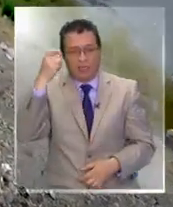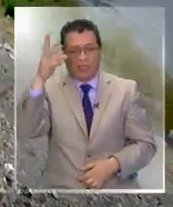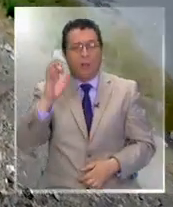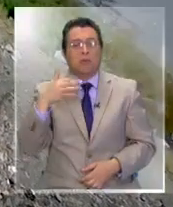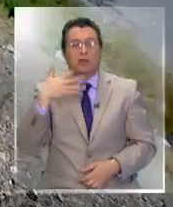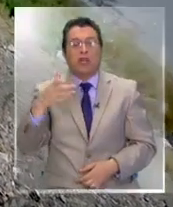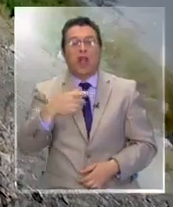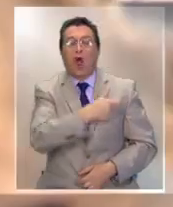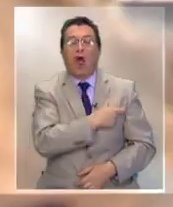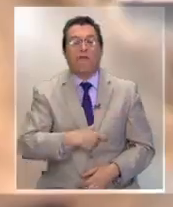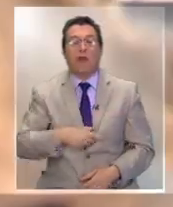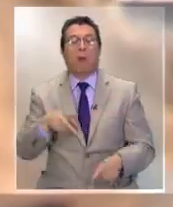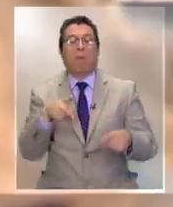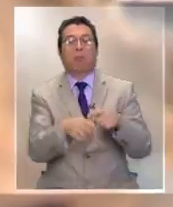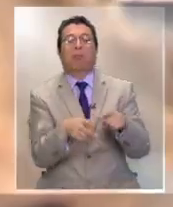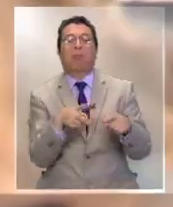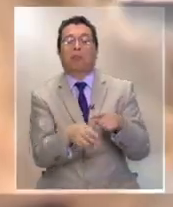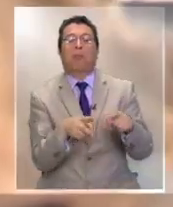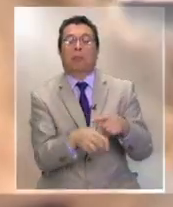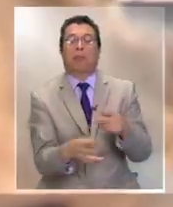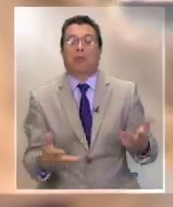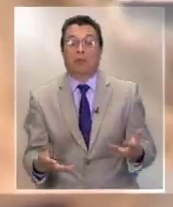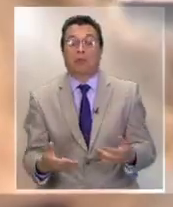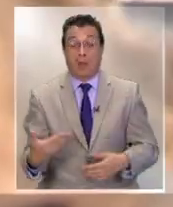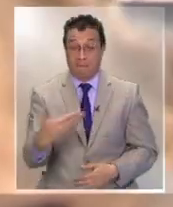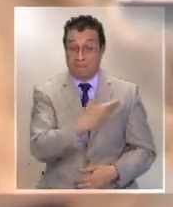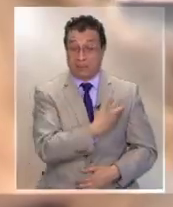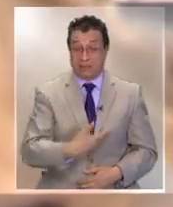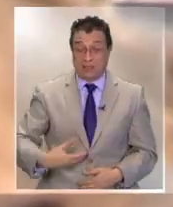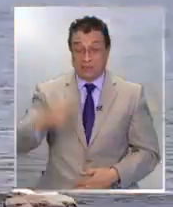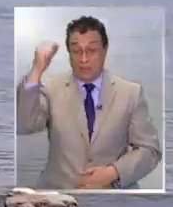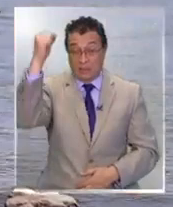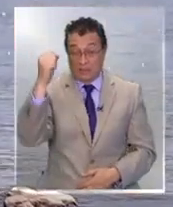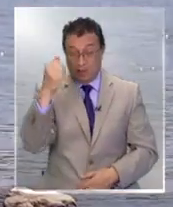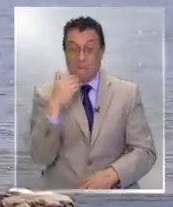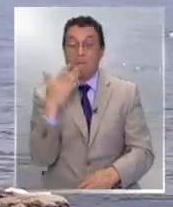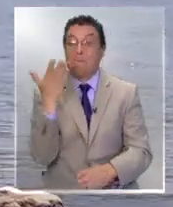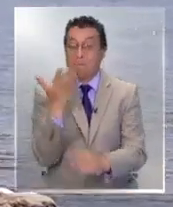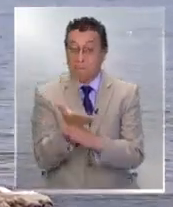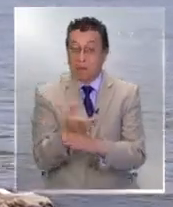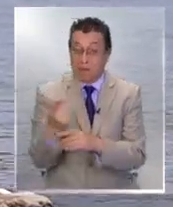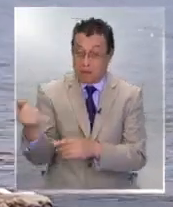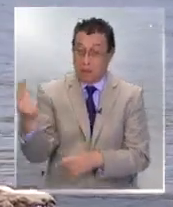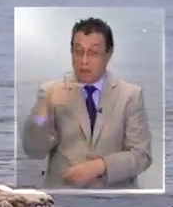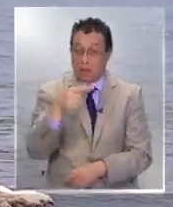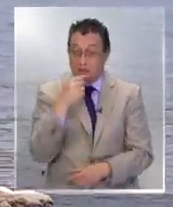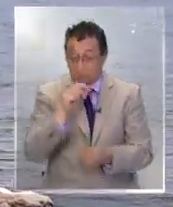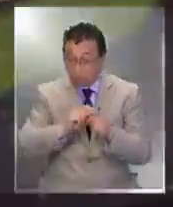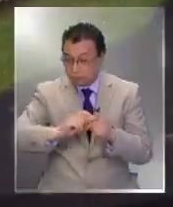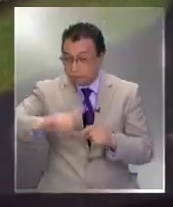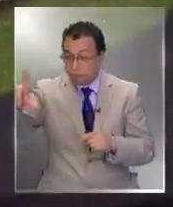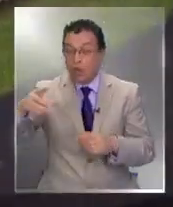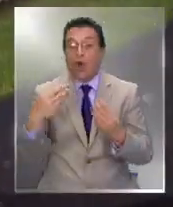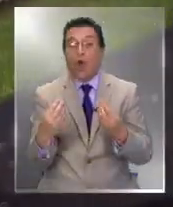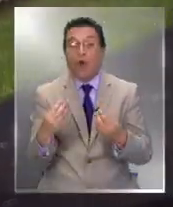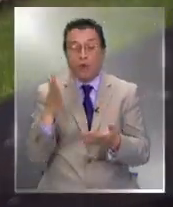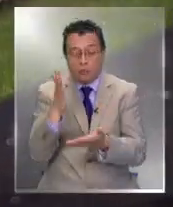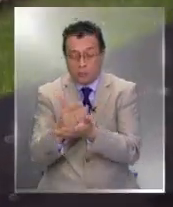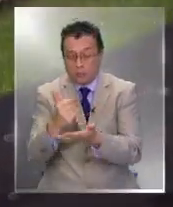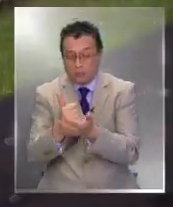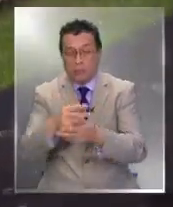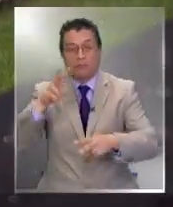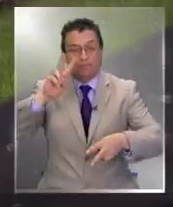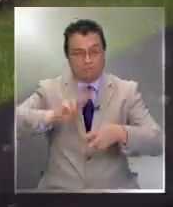lo ha paralizado. El presidente Piñera lo que nos pidió desde el minuto uno es cómo armar un proyecto